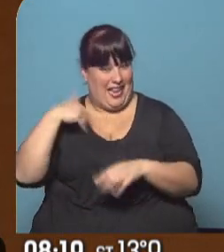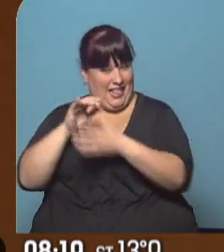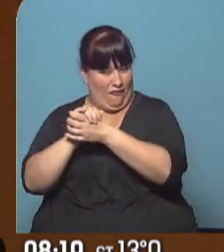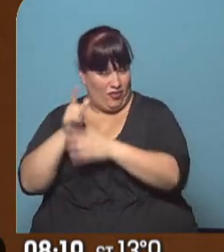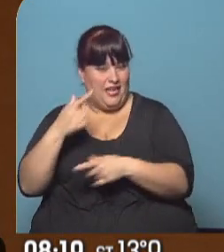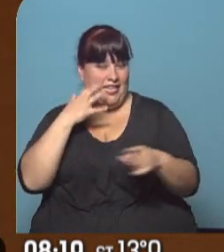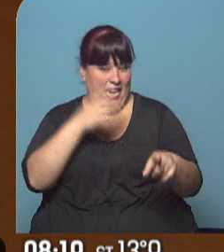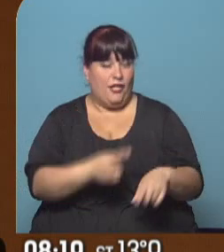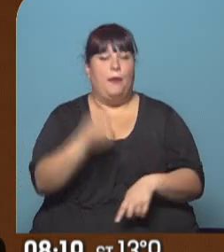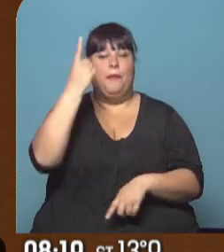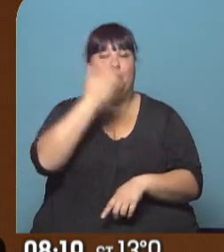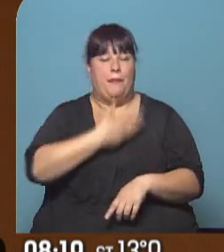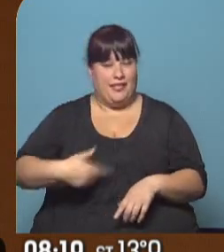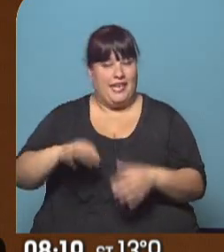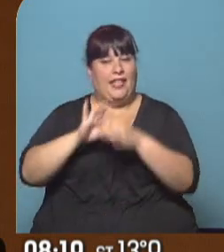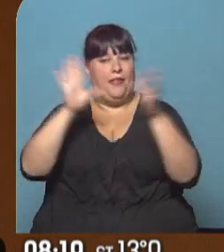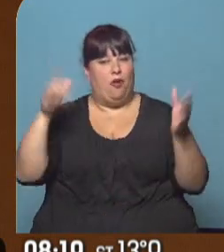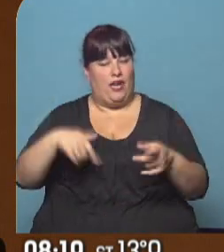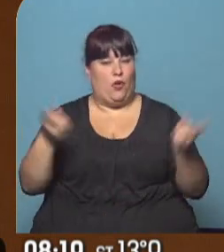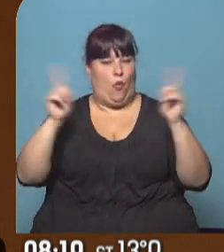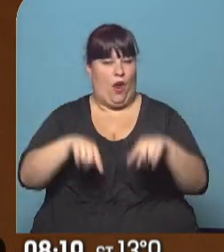argentina primer presidente en la recuperación de la democracia